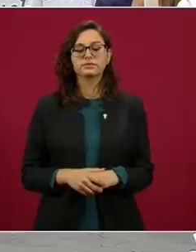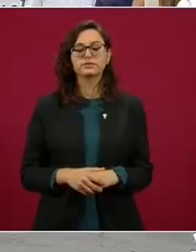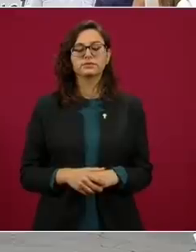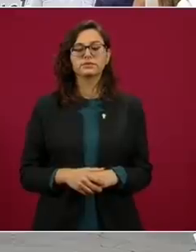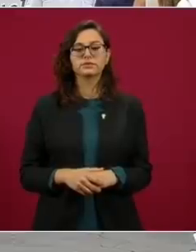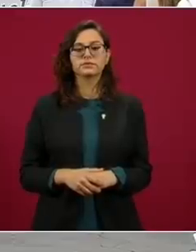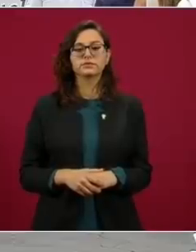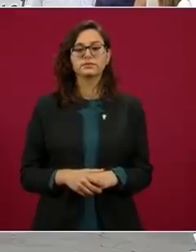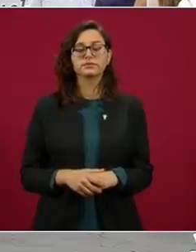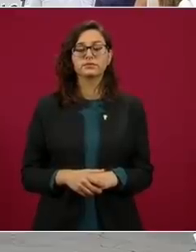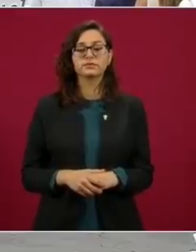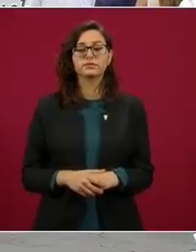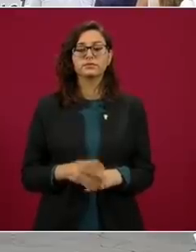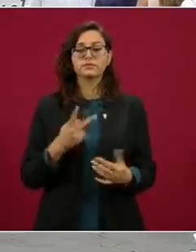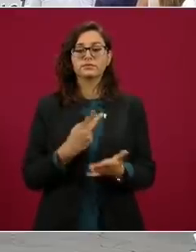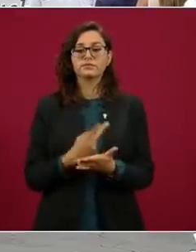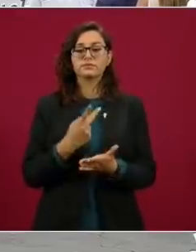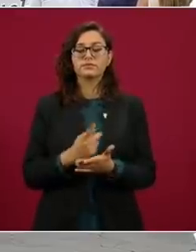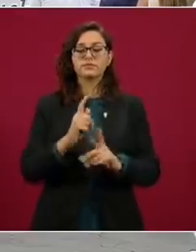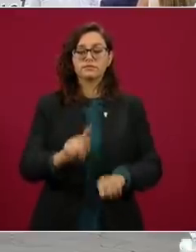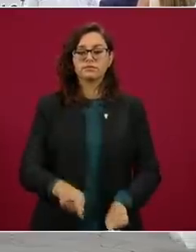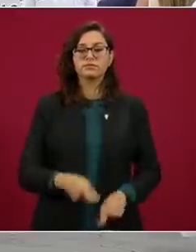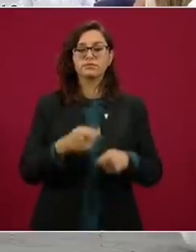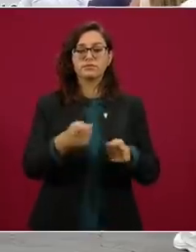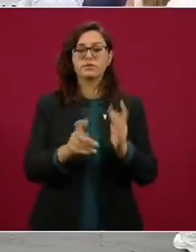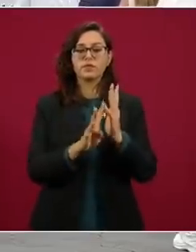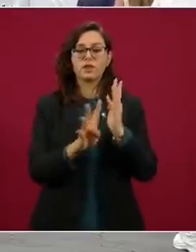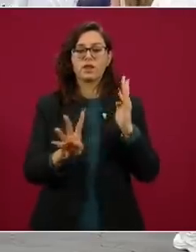recibe fila número 2